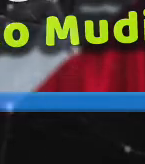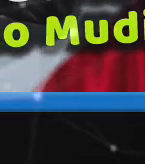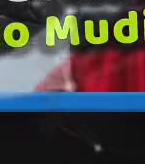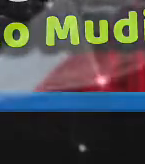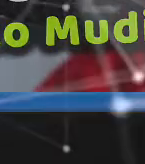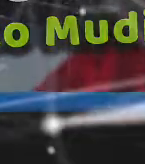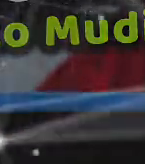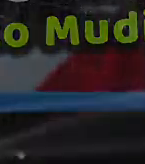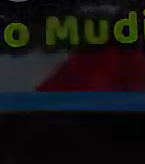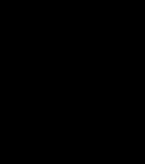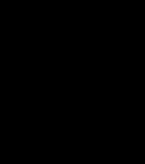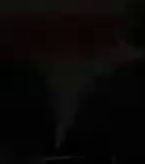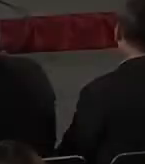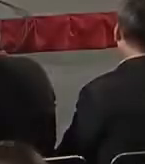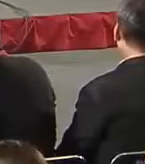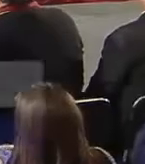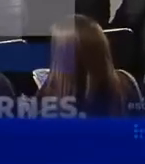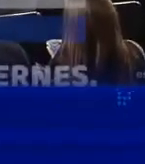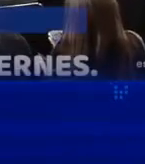Obrador